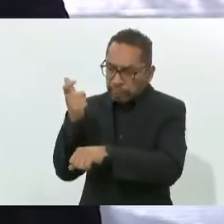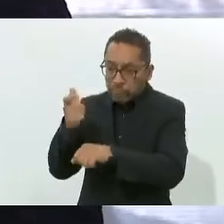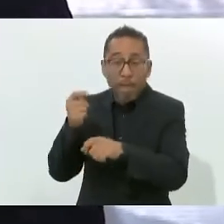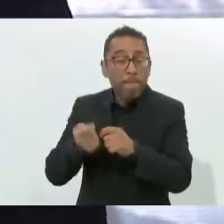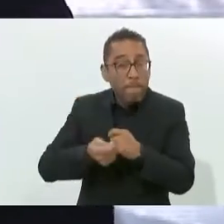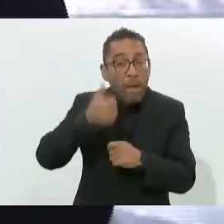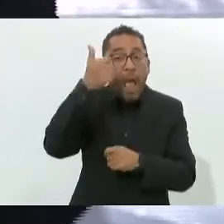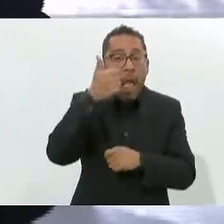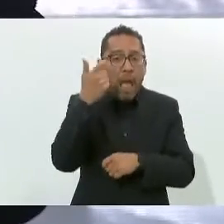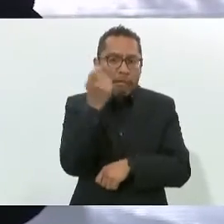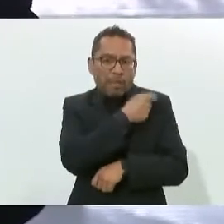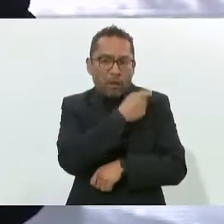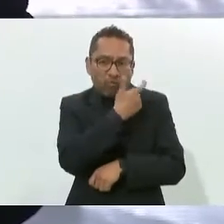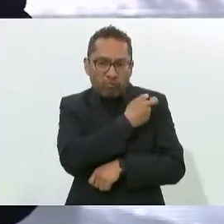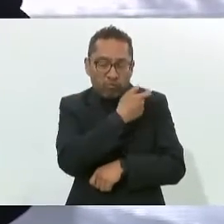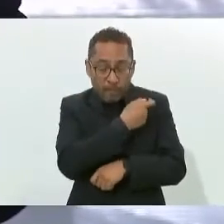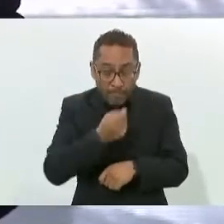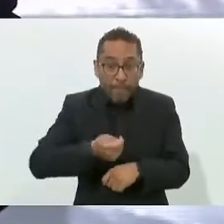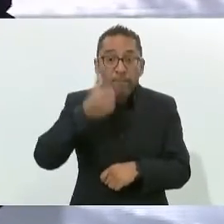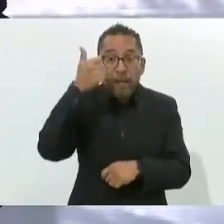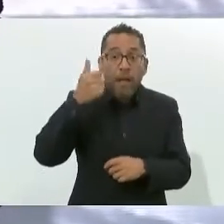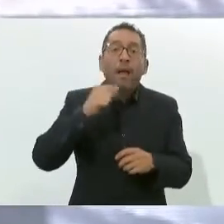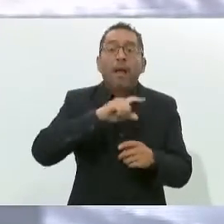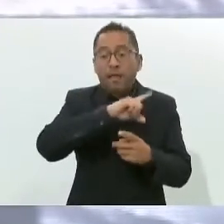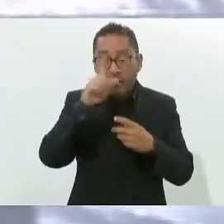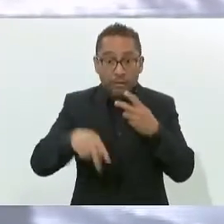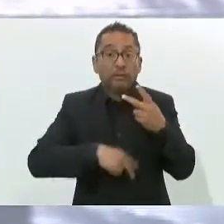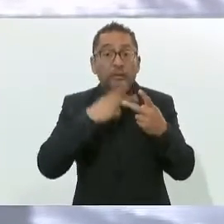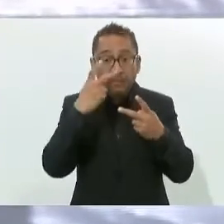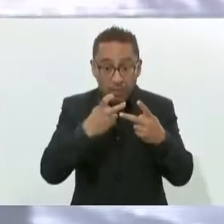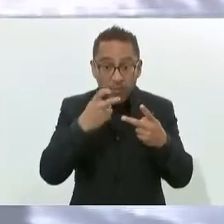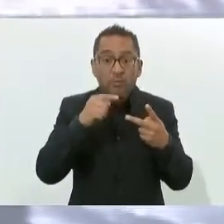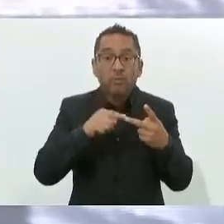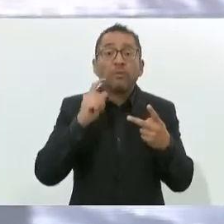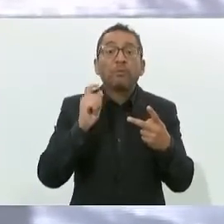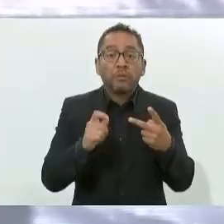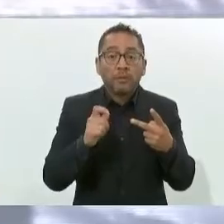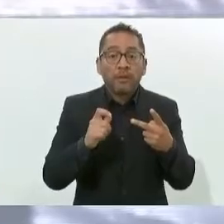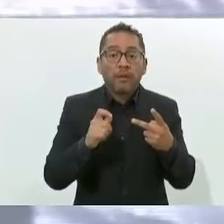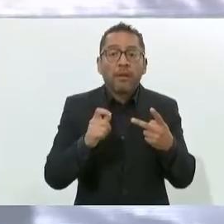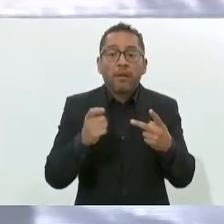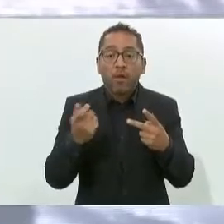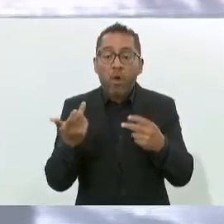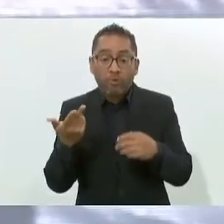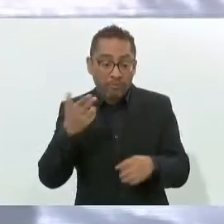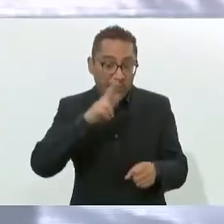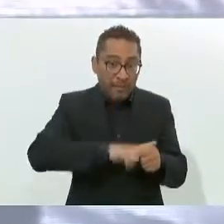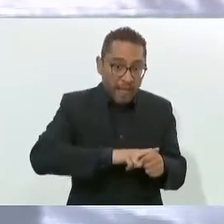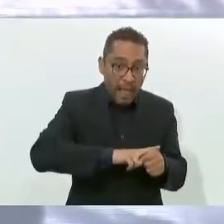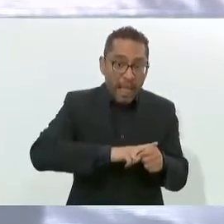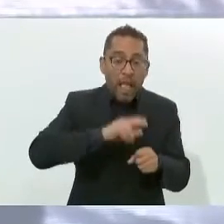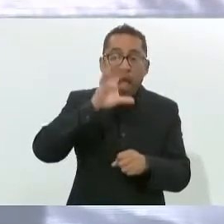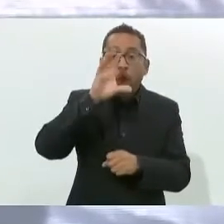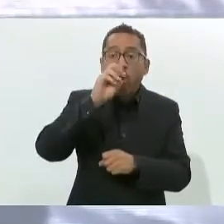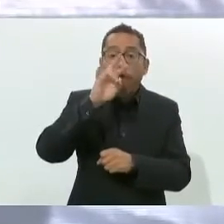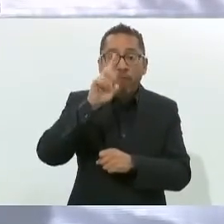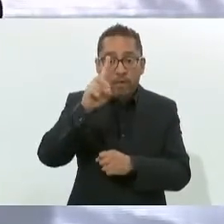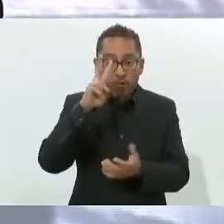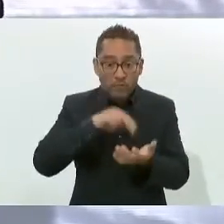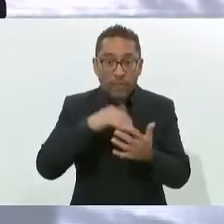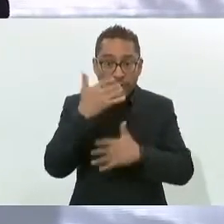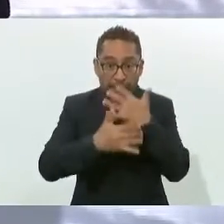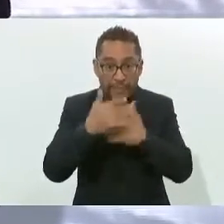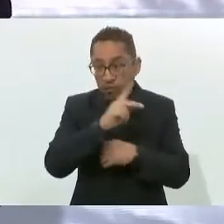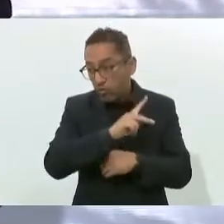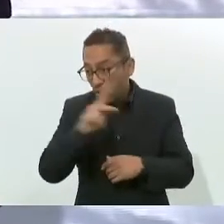de vacunarlos a los que están en los 1,015 hospitales COVID del país. Los vamos